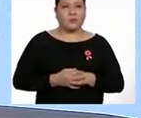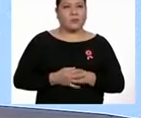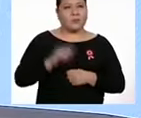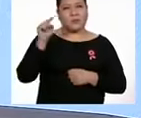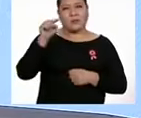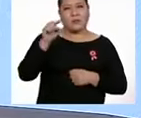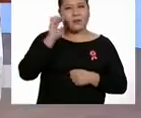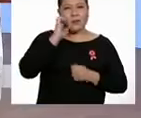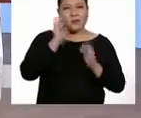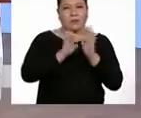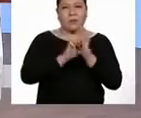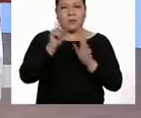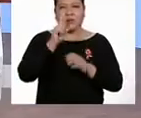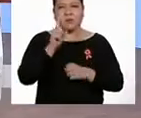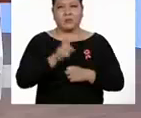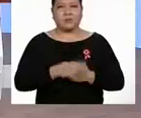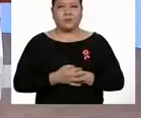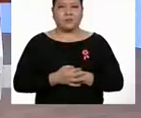No, este tampoco.